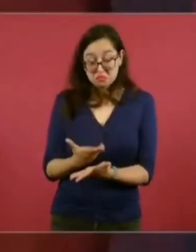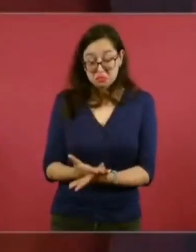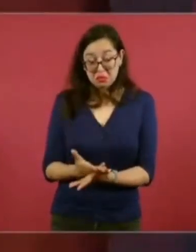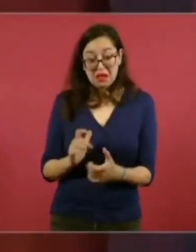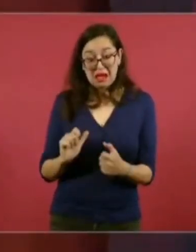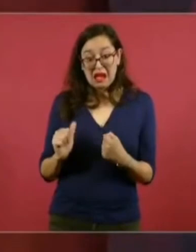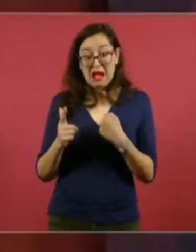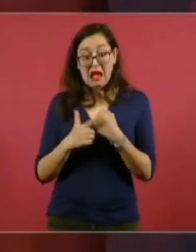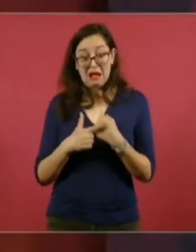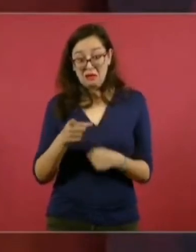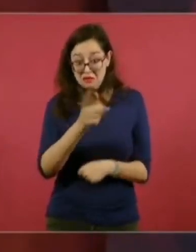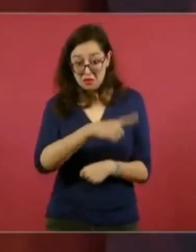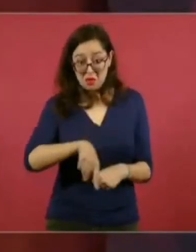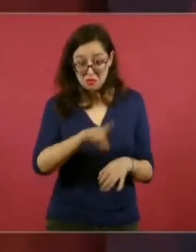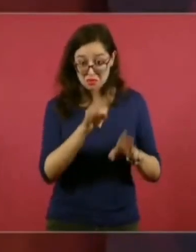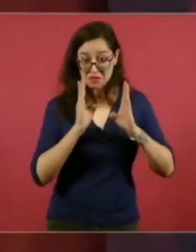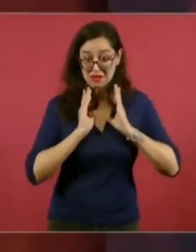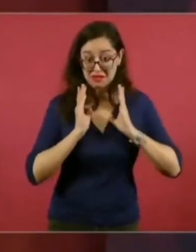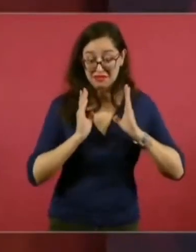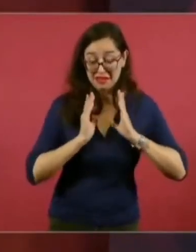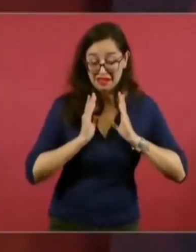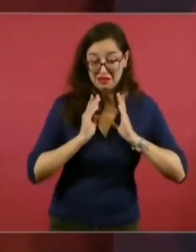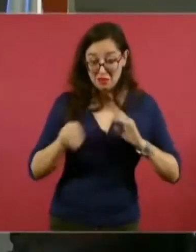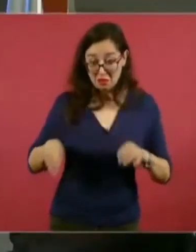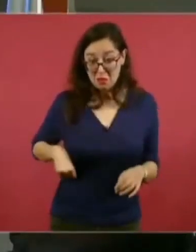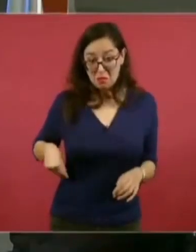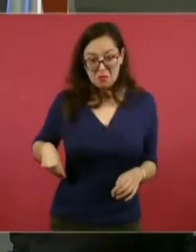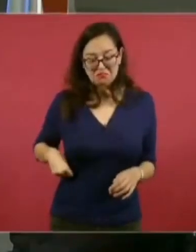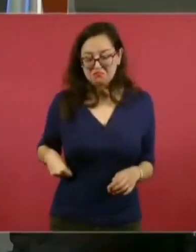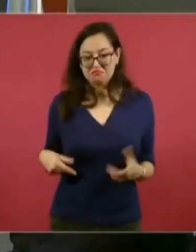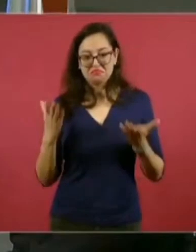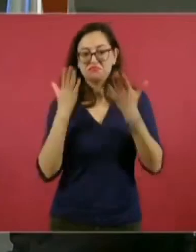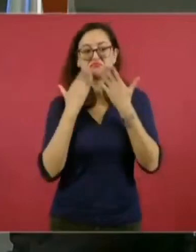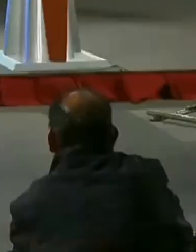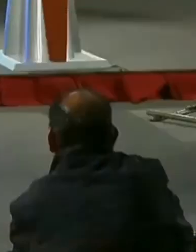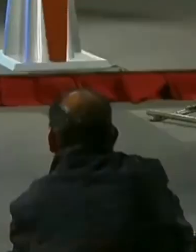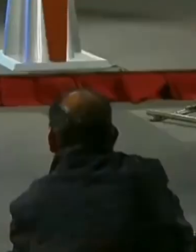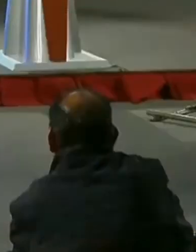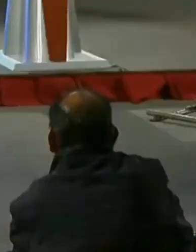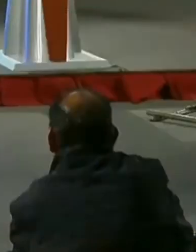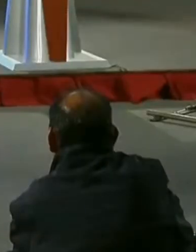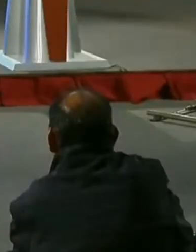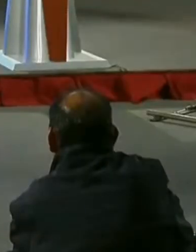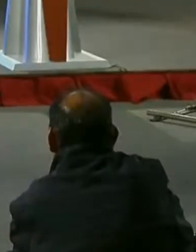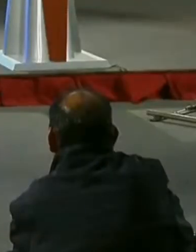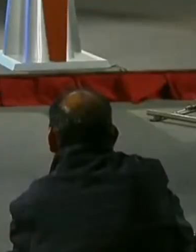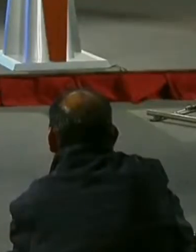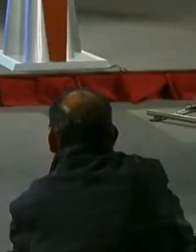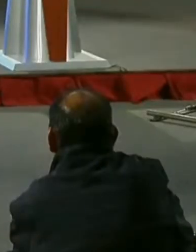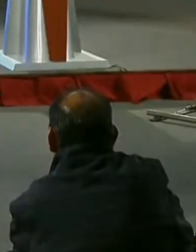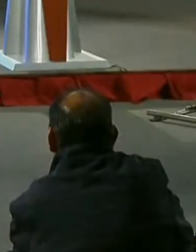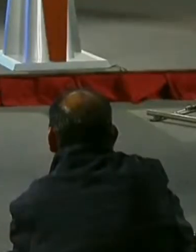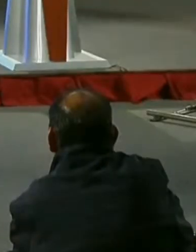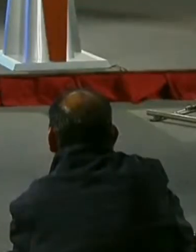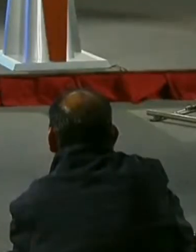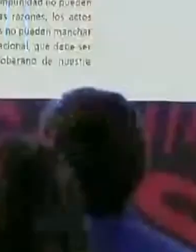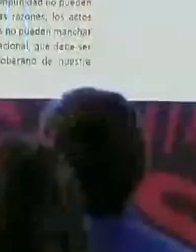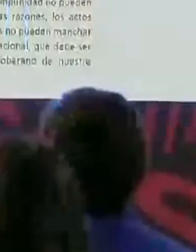de que los soldados tuvieron que ver con la desaparición de los jóvenes, también por